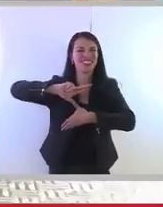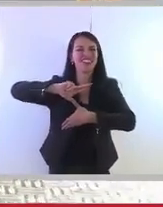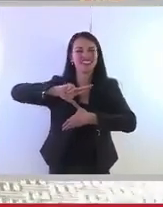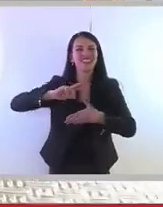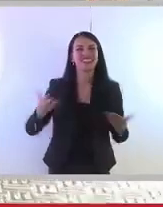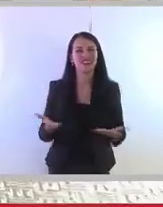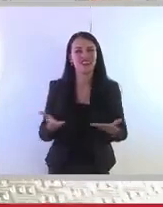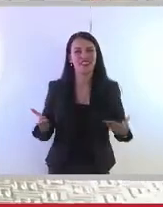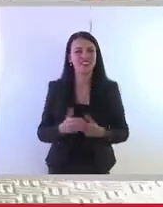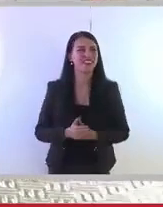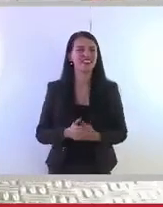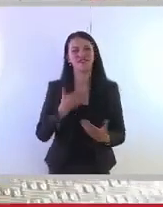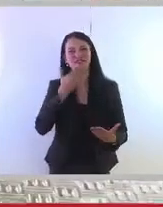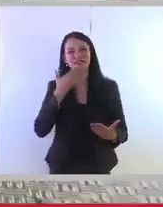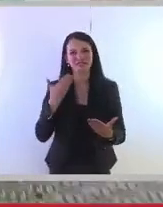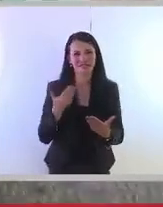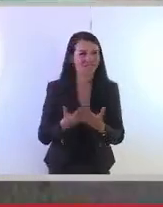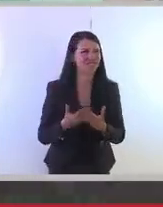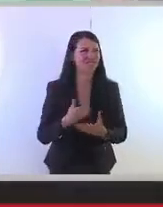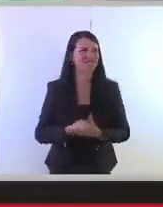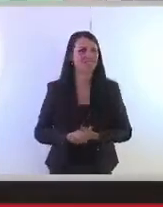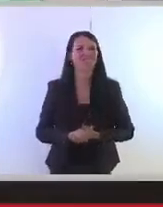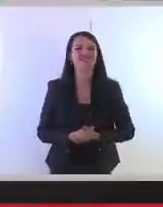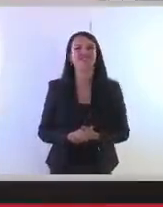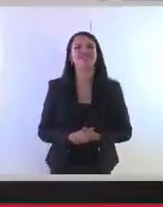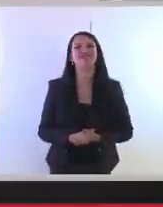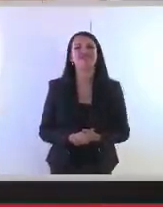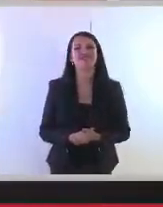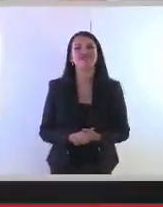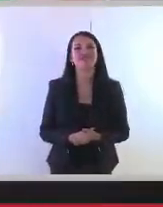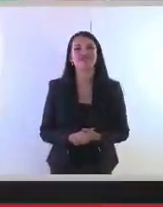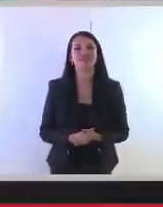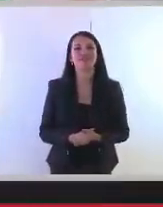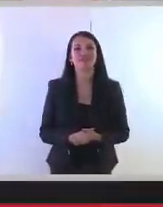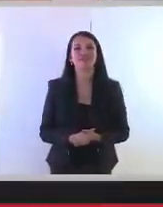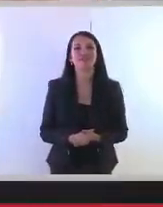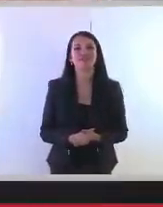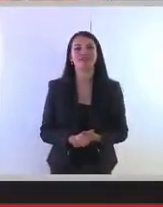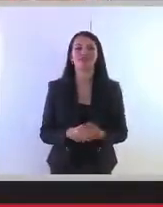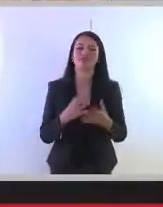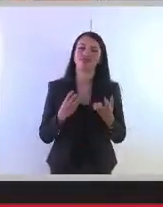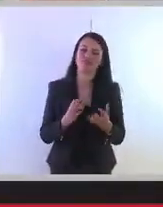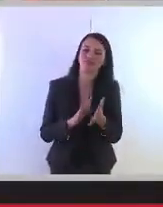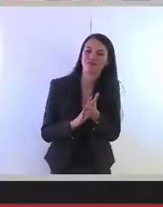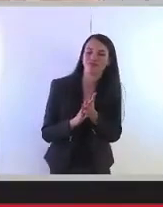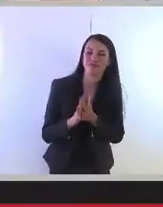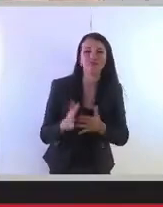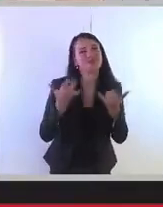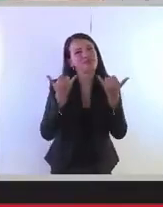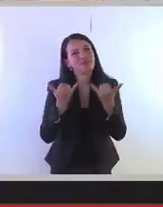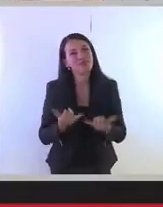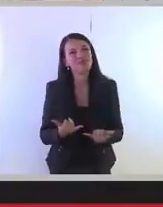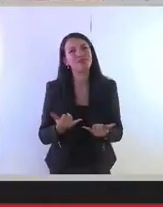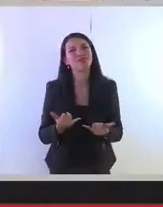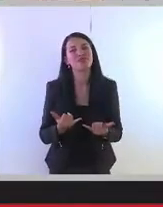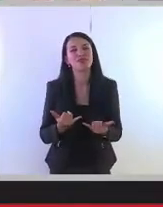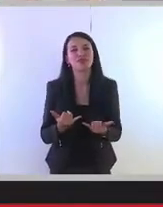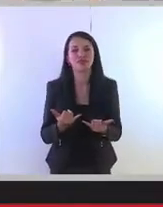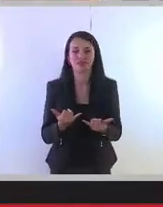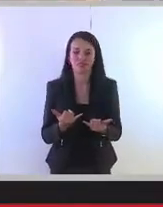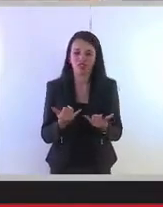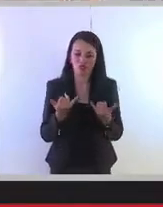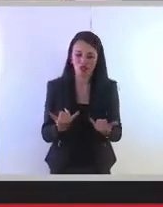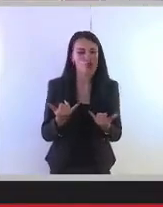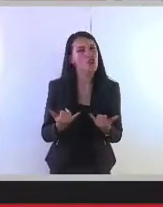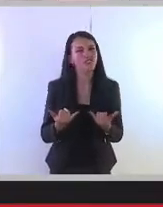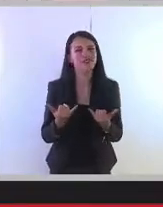Presentes. Muchas gracias. Quiero decirles que hoy estamos